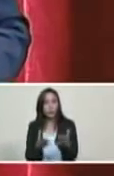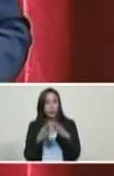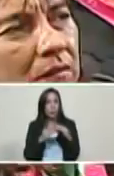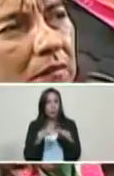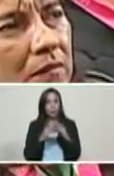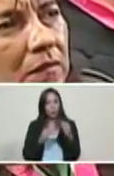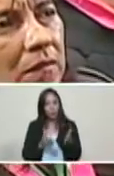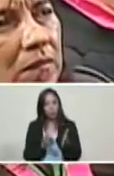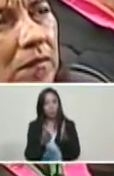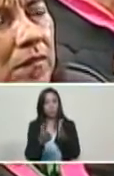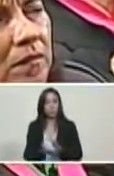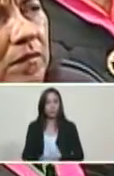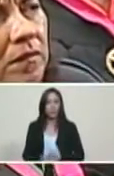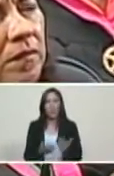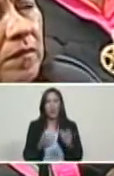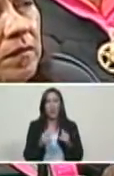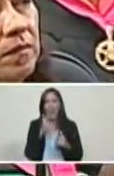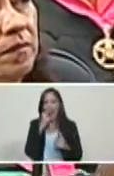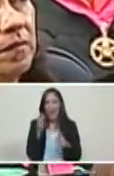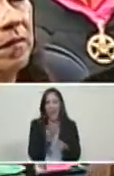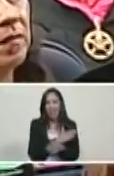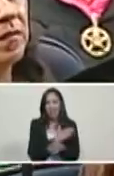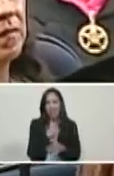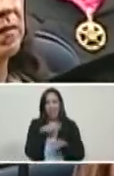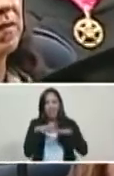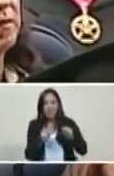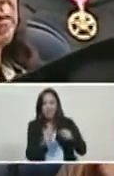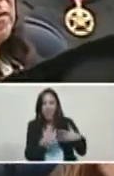proceso descolonizador,